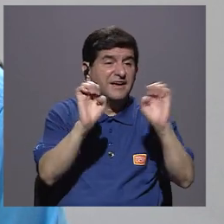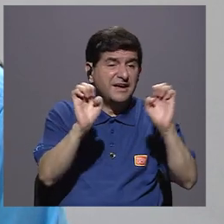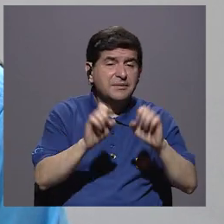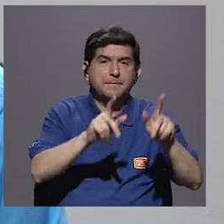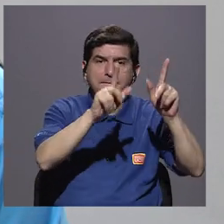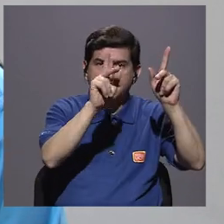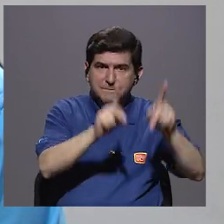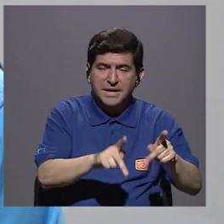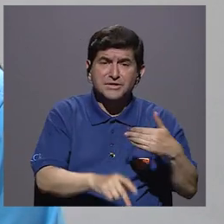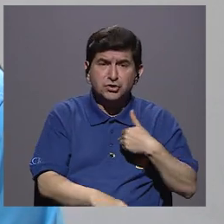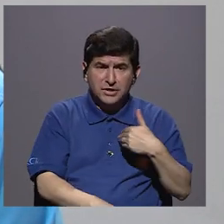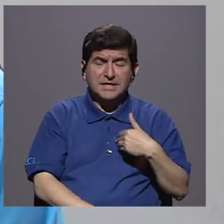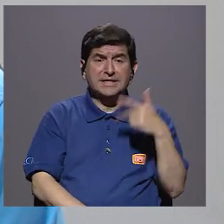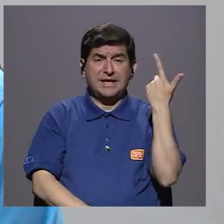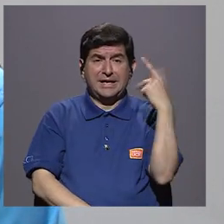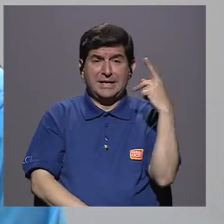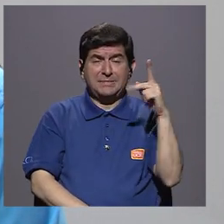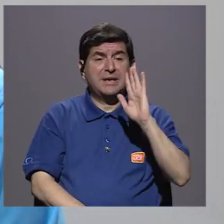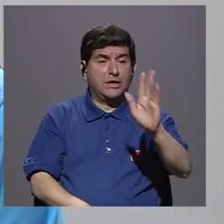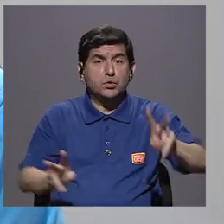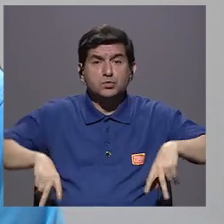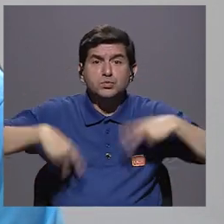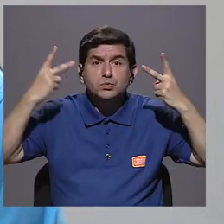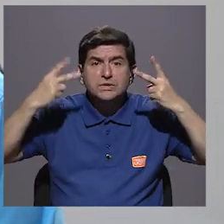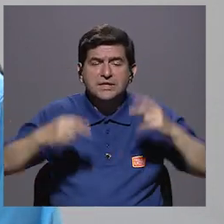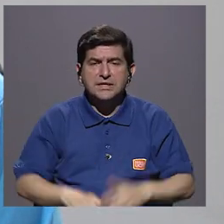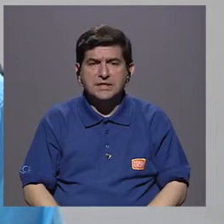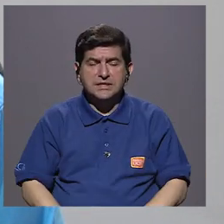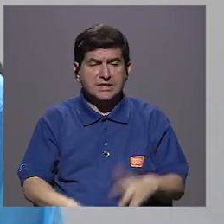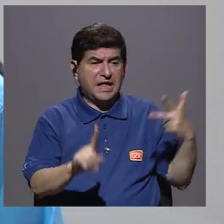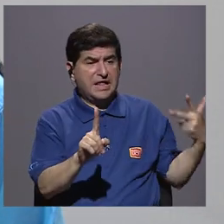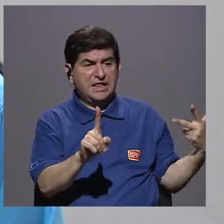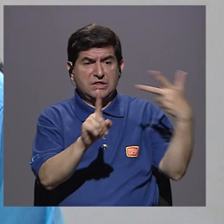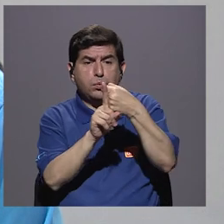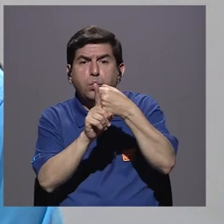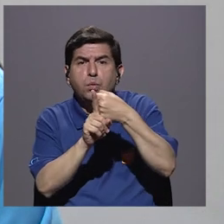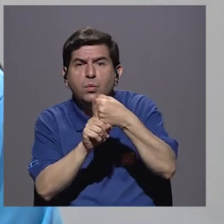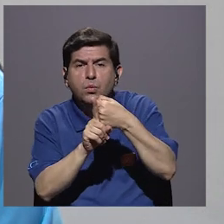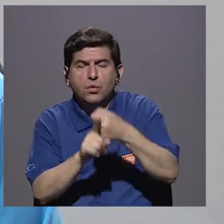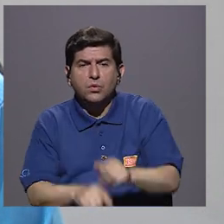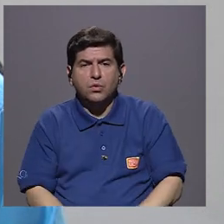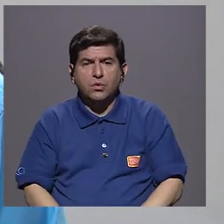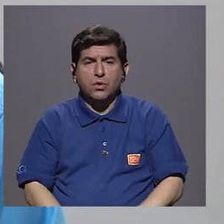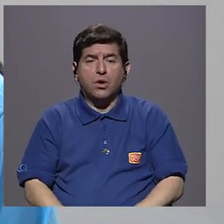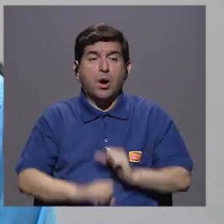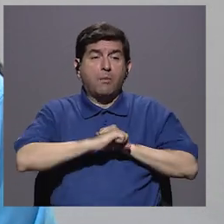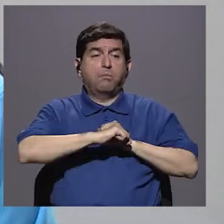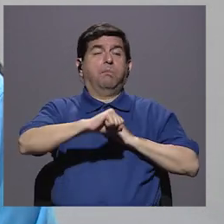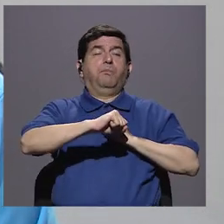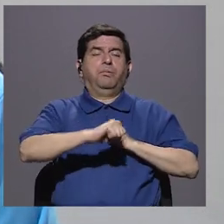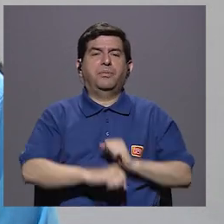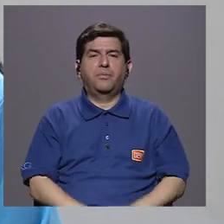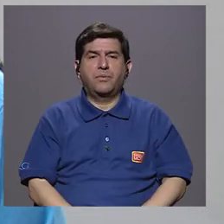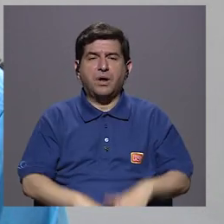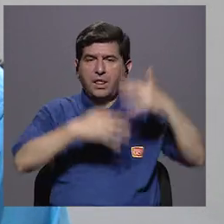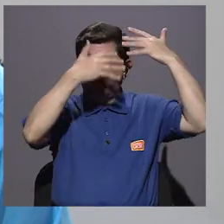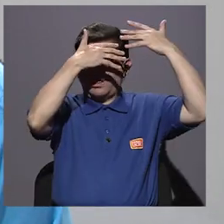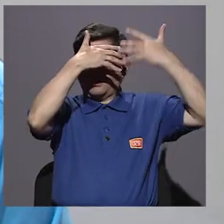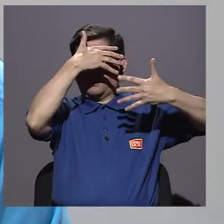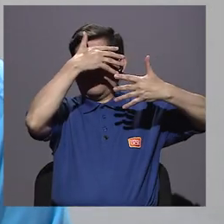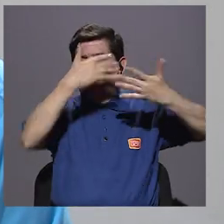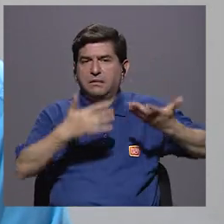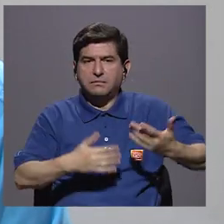emergencias se ve gente que tiene en riesgo su vida, un accidente de tránsito, un infarto, un derrame